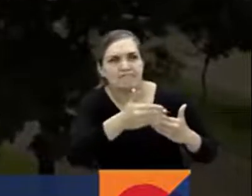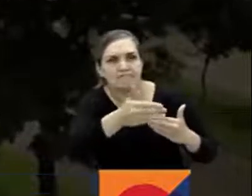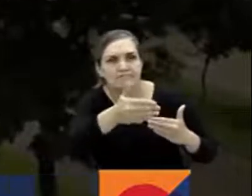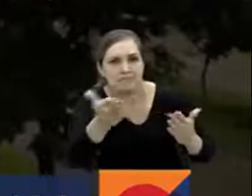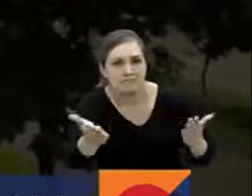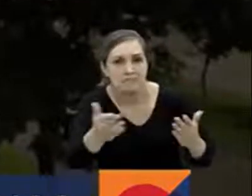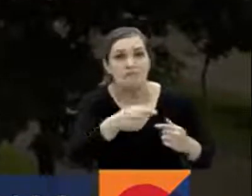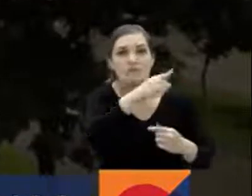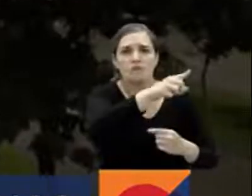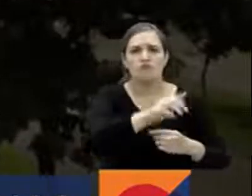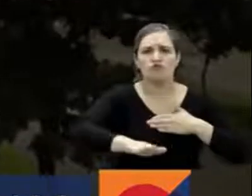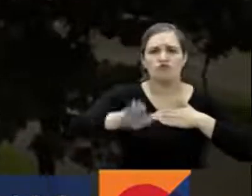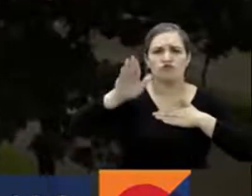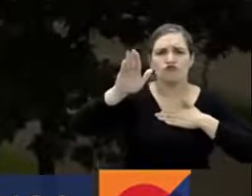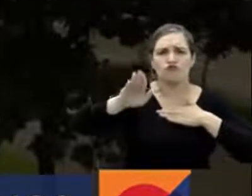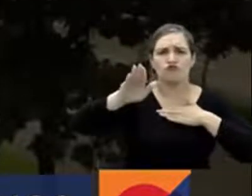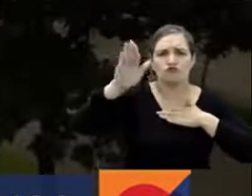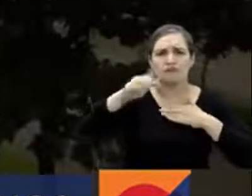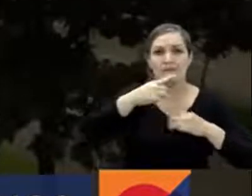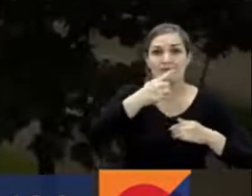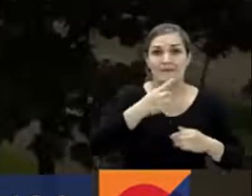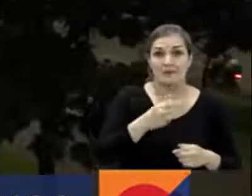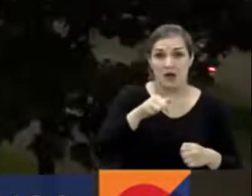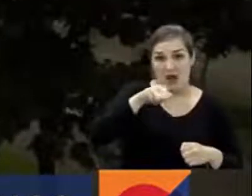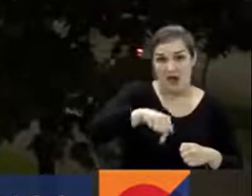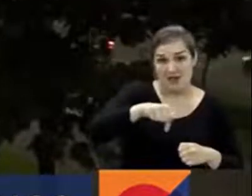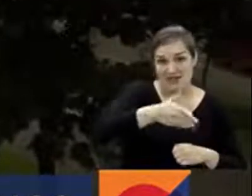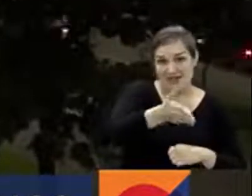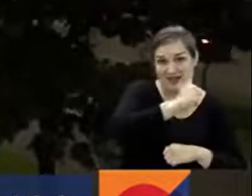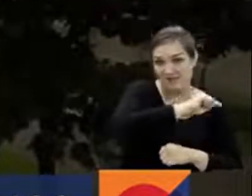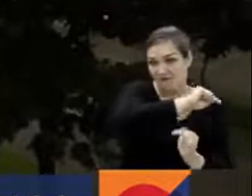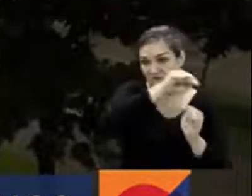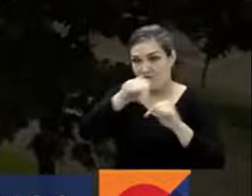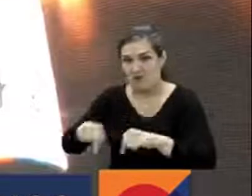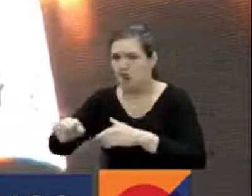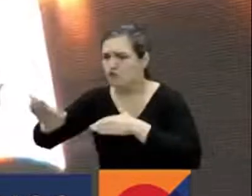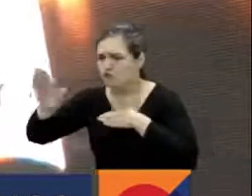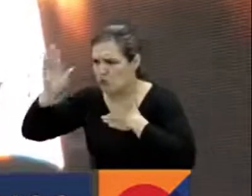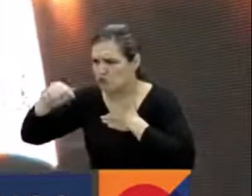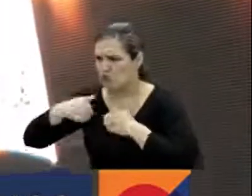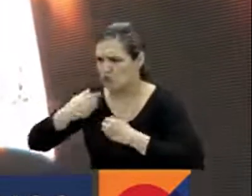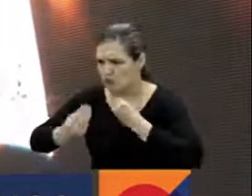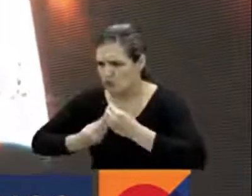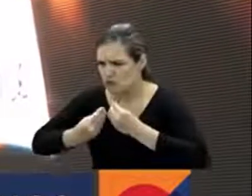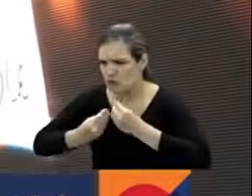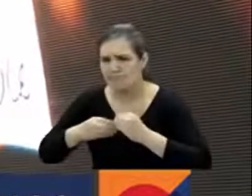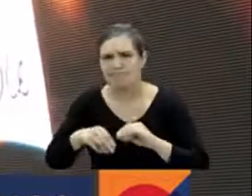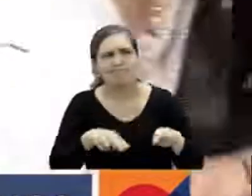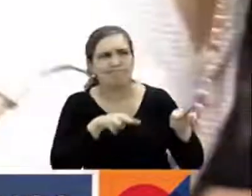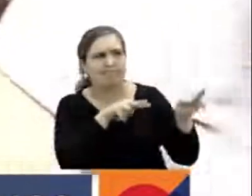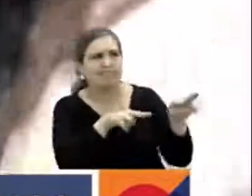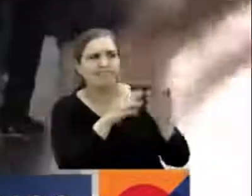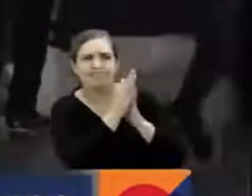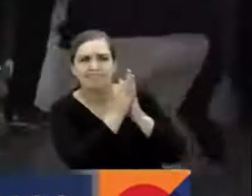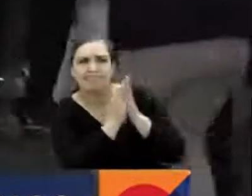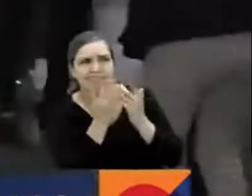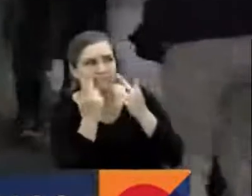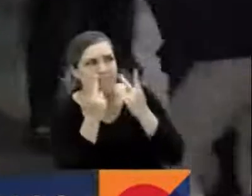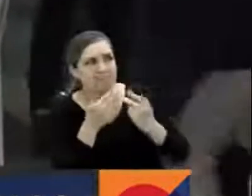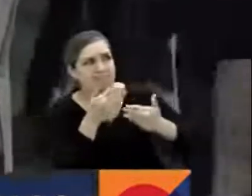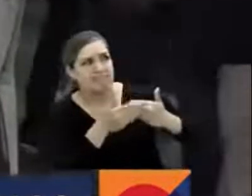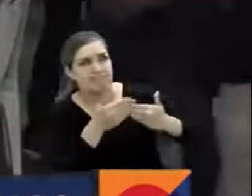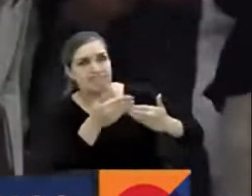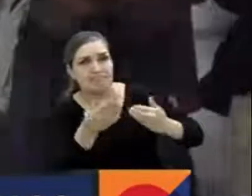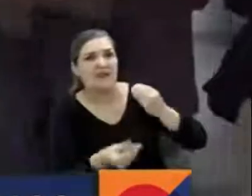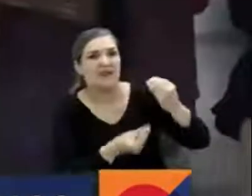las promesas que Gustavo Petro hizo aquí en el departamento de Antioquia y cuál va a ser ese papel que esta región va a jugar en su